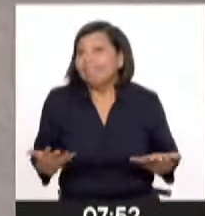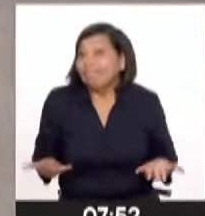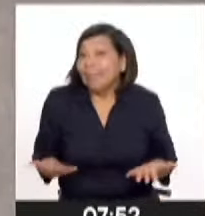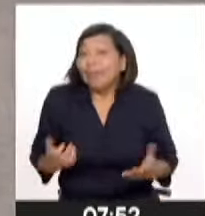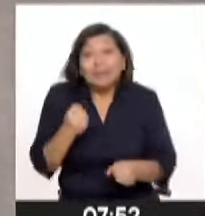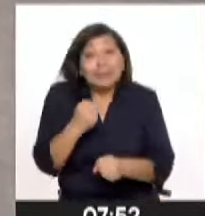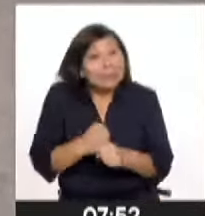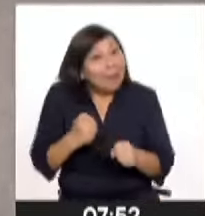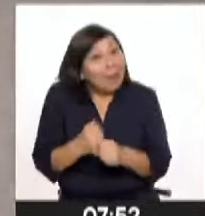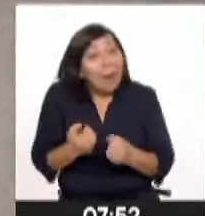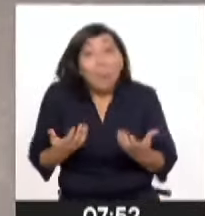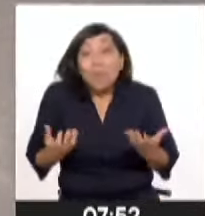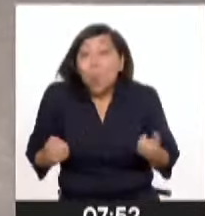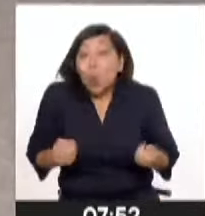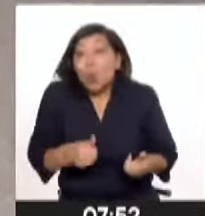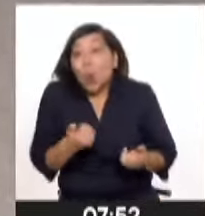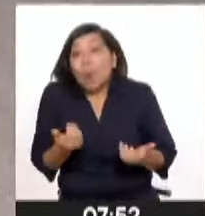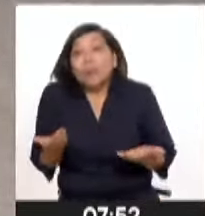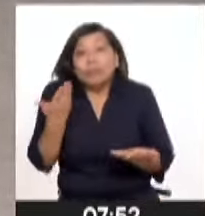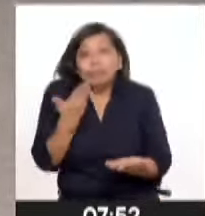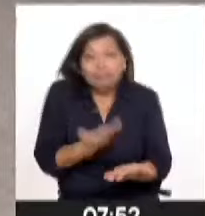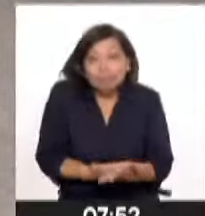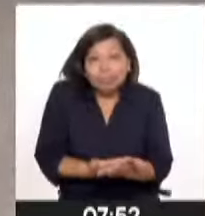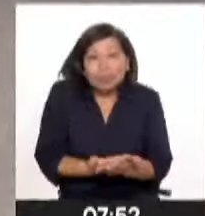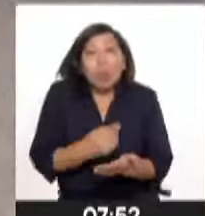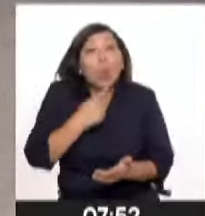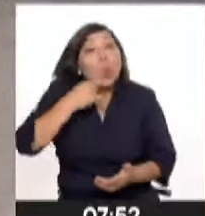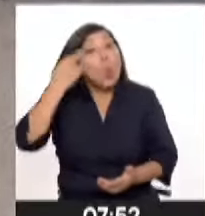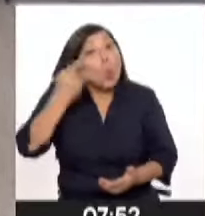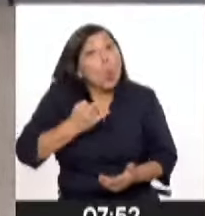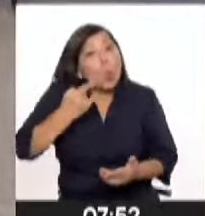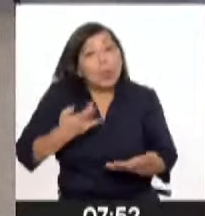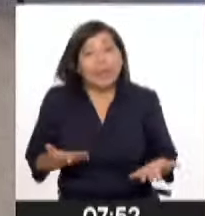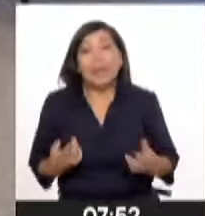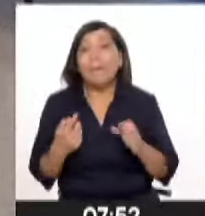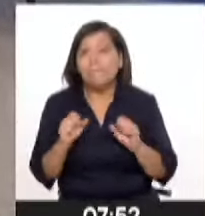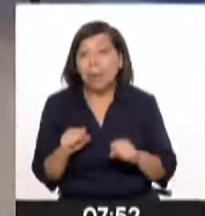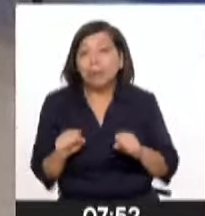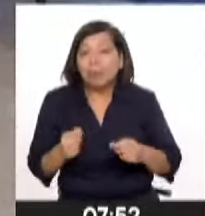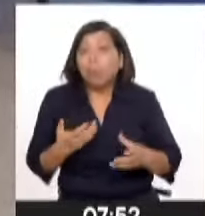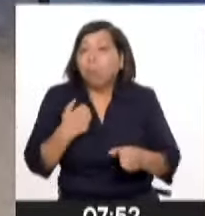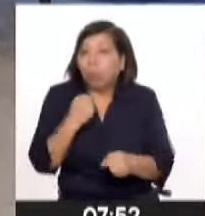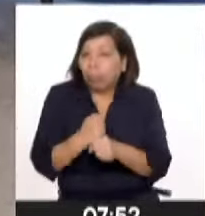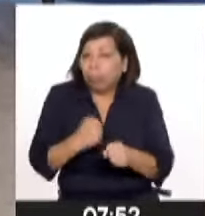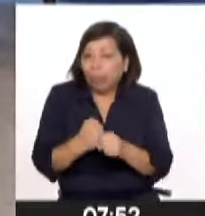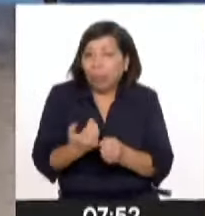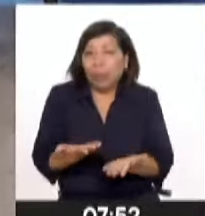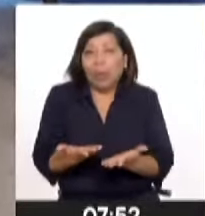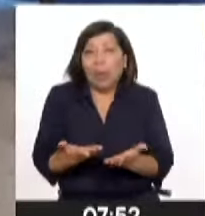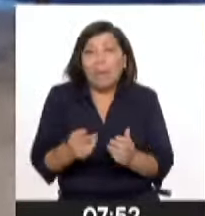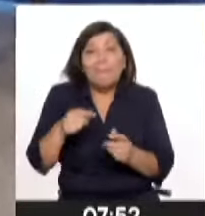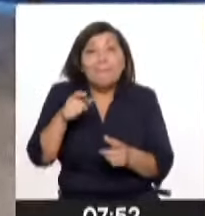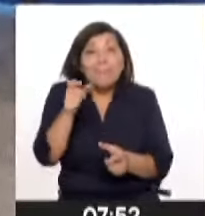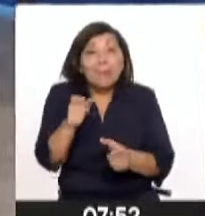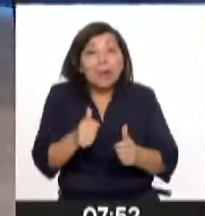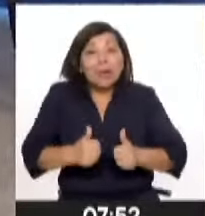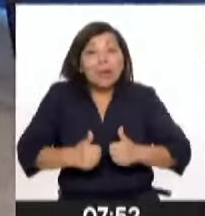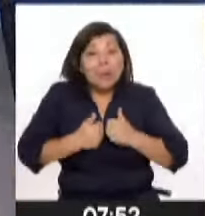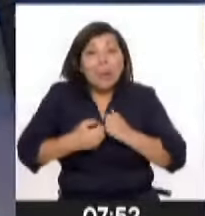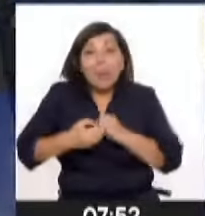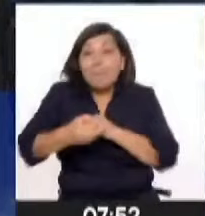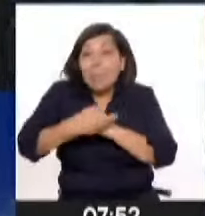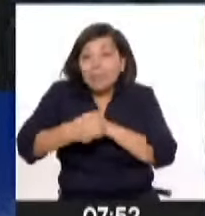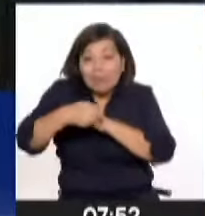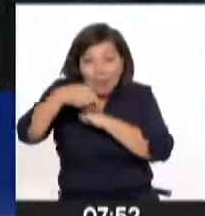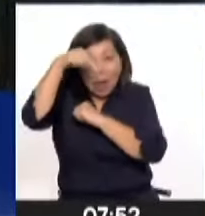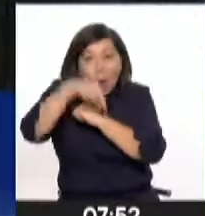estamos trabajando también otra propuesta de decreto de urgencia para poder trabajar con los hermanos del sur. Estamos haciendo una